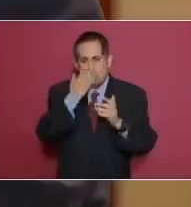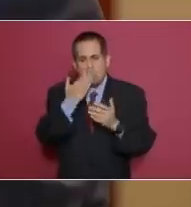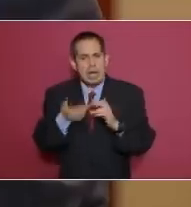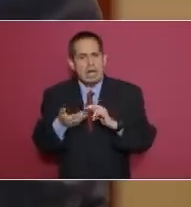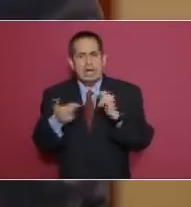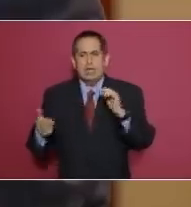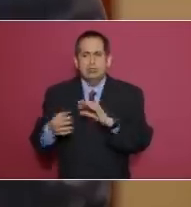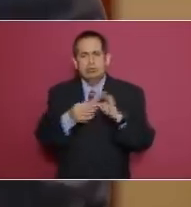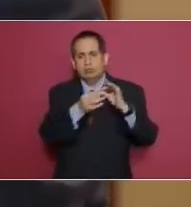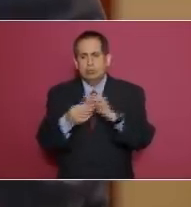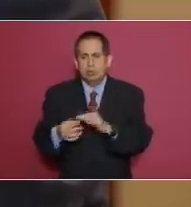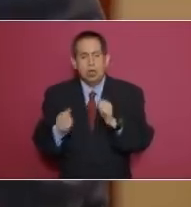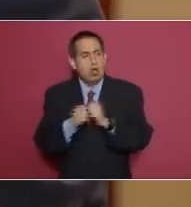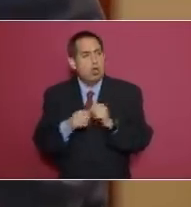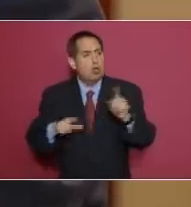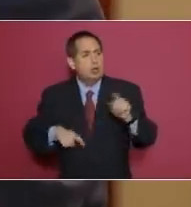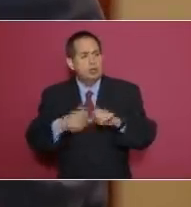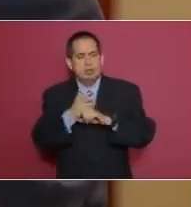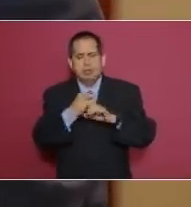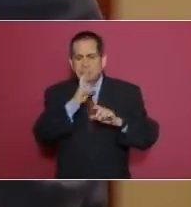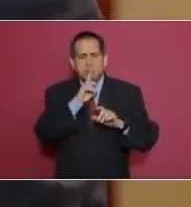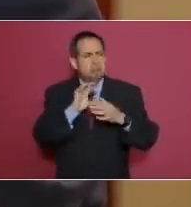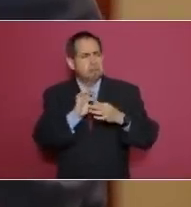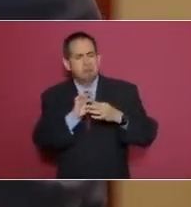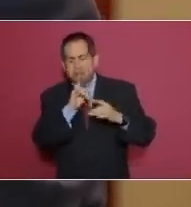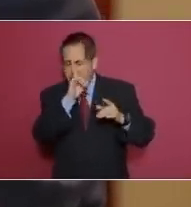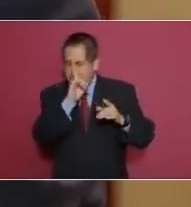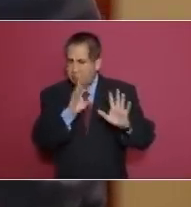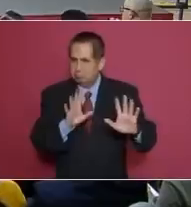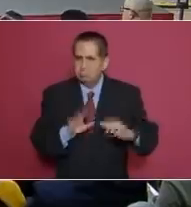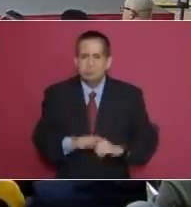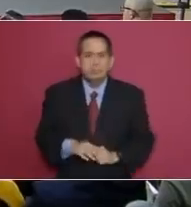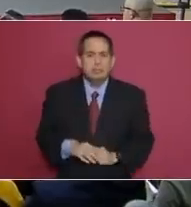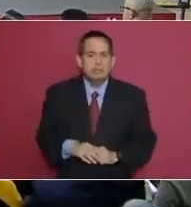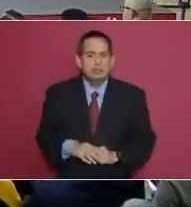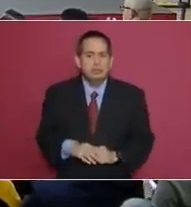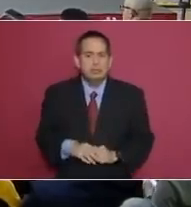relación con el gobierno de Estados Unidos.